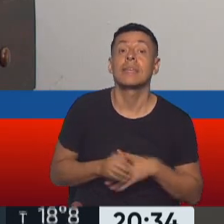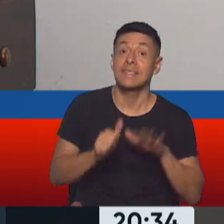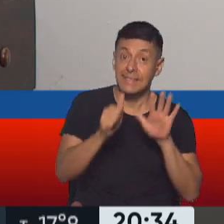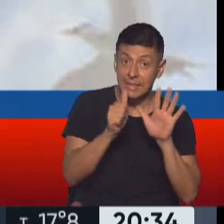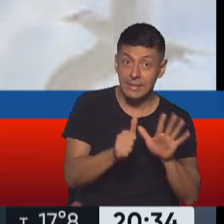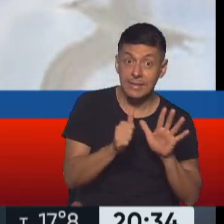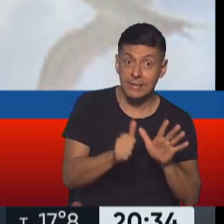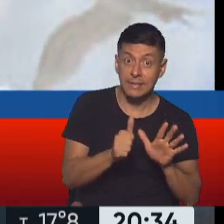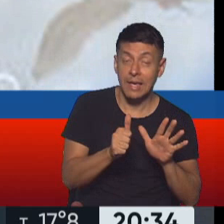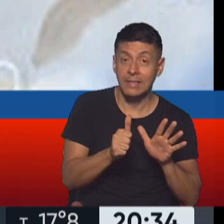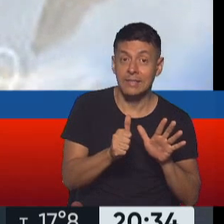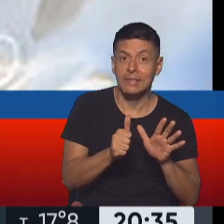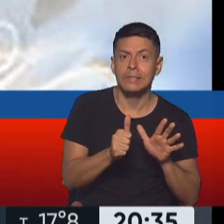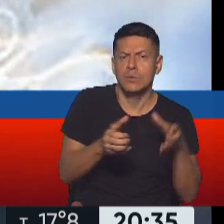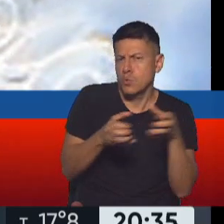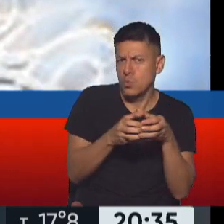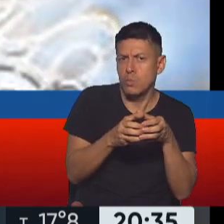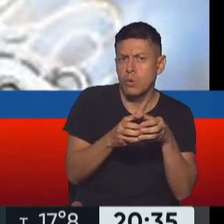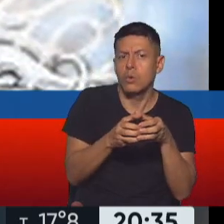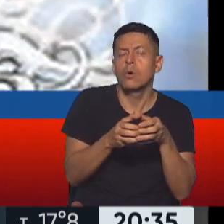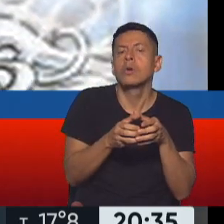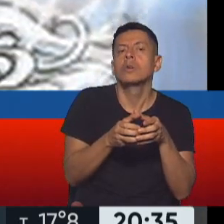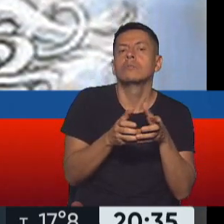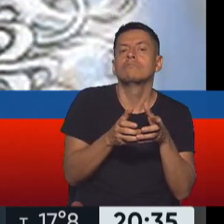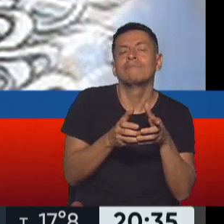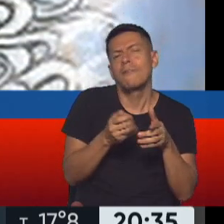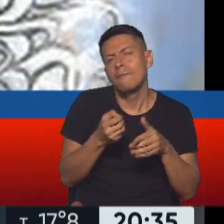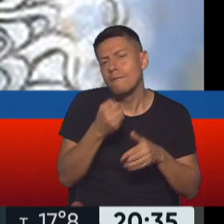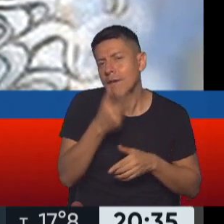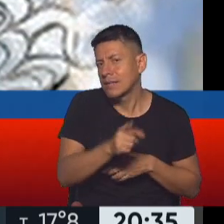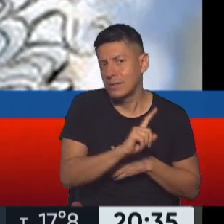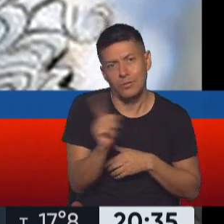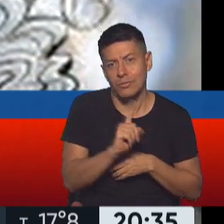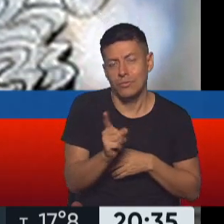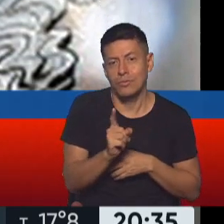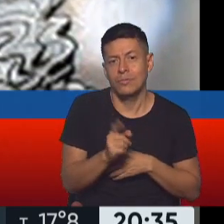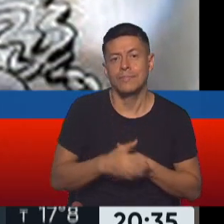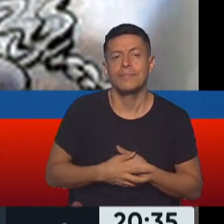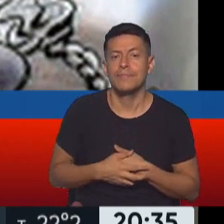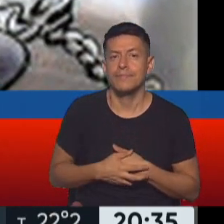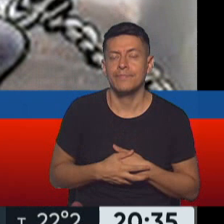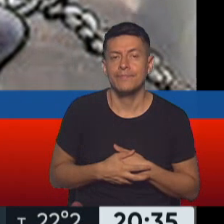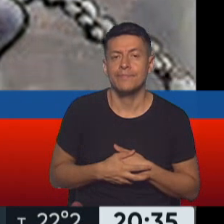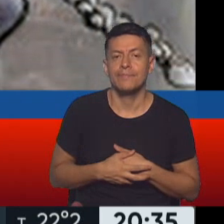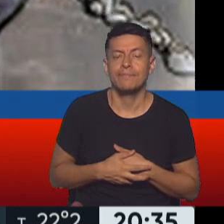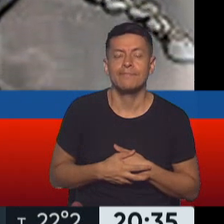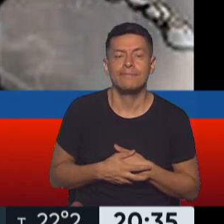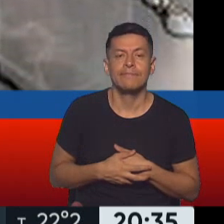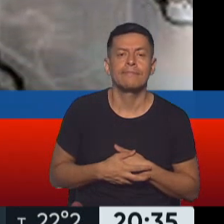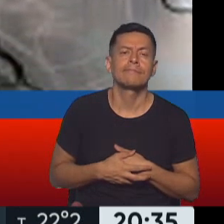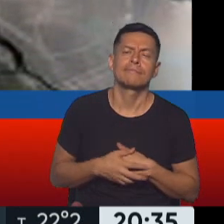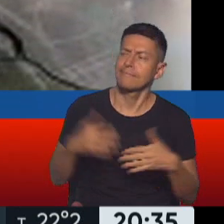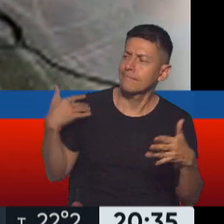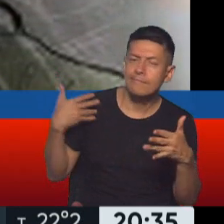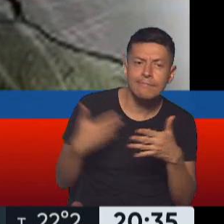esta pequeña organización no fue fácil lo organizamos antes nos tomó muchos días